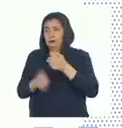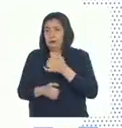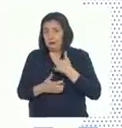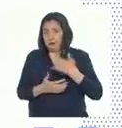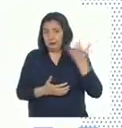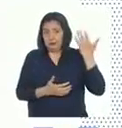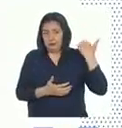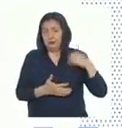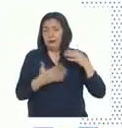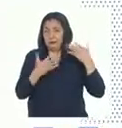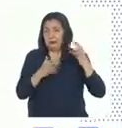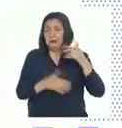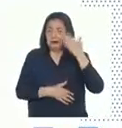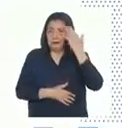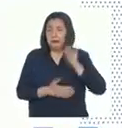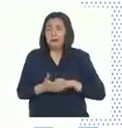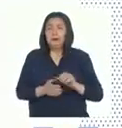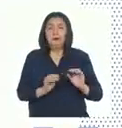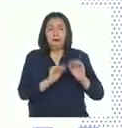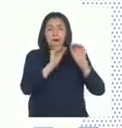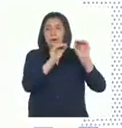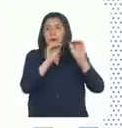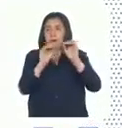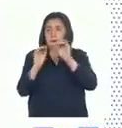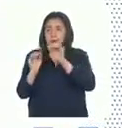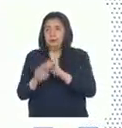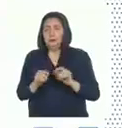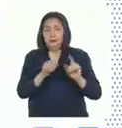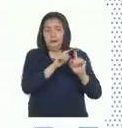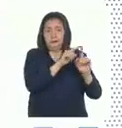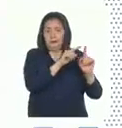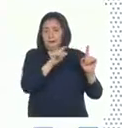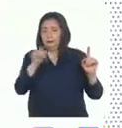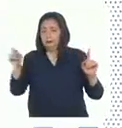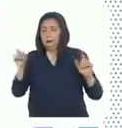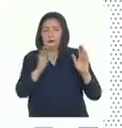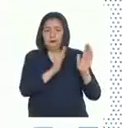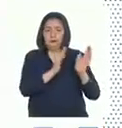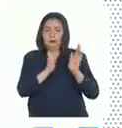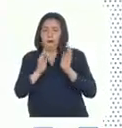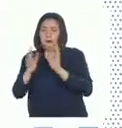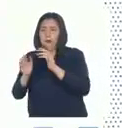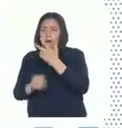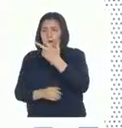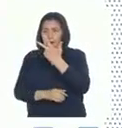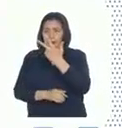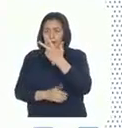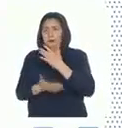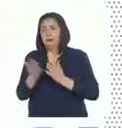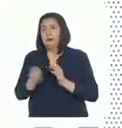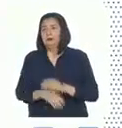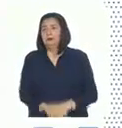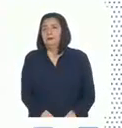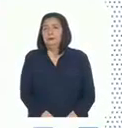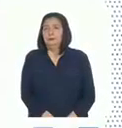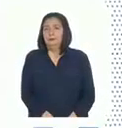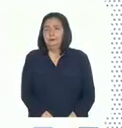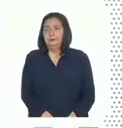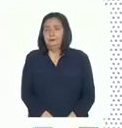hechos anteriormente, los ubicaría en la flecha siguiendo el orden de estas tres partes.